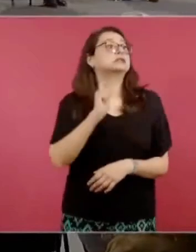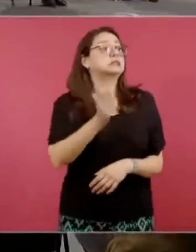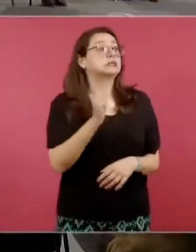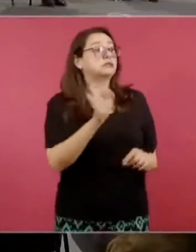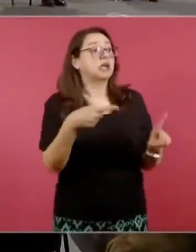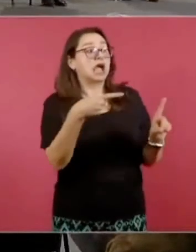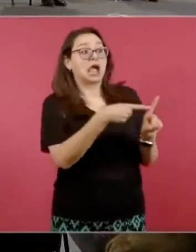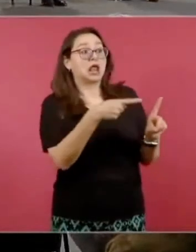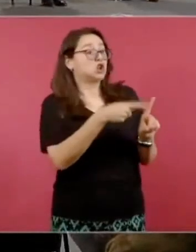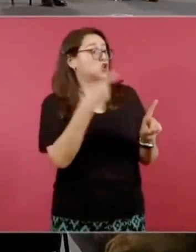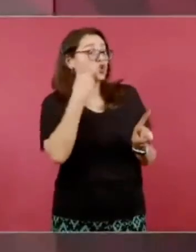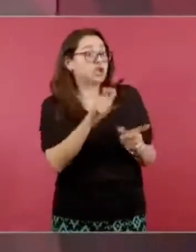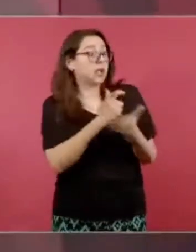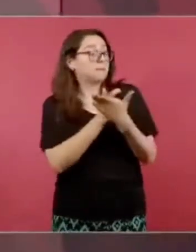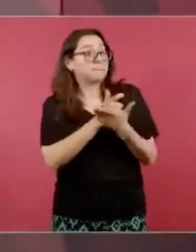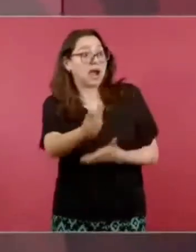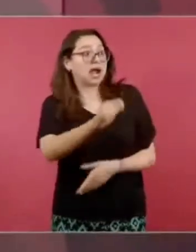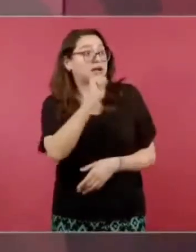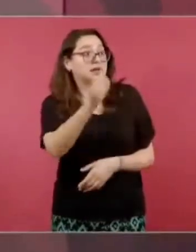Que no estaba de acuerdo.